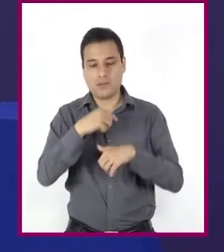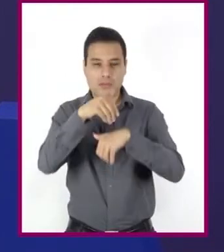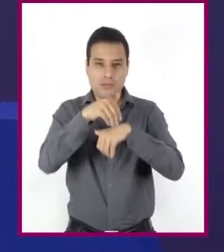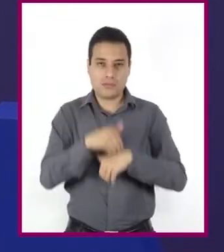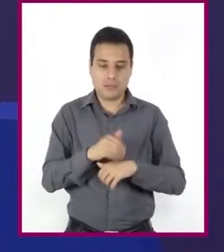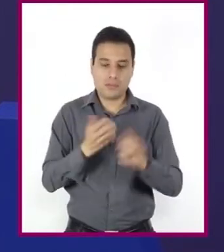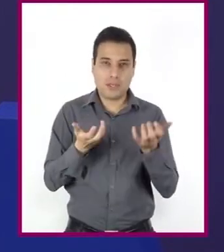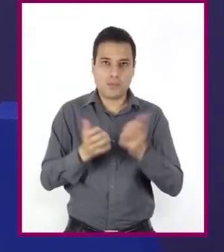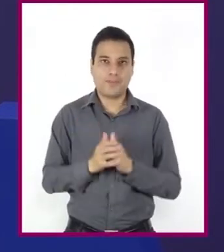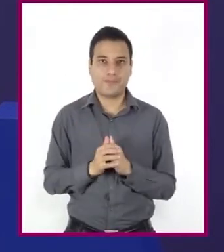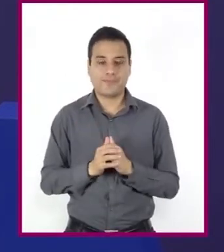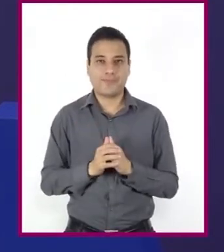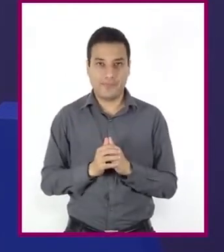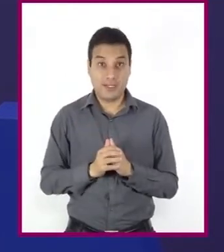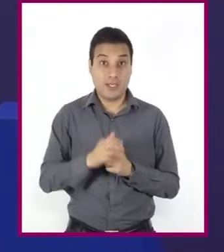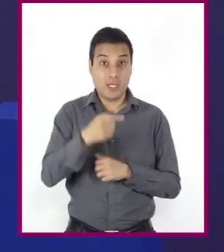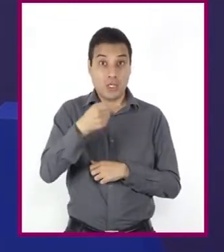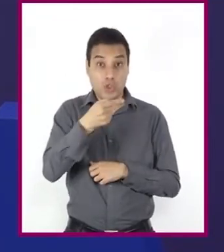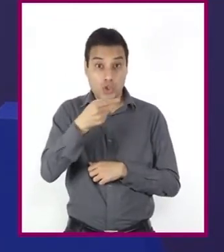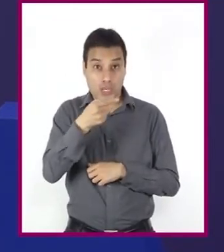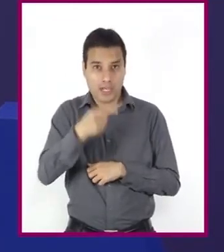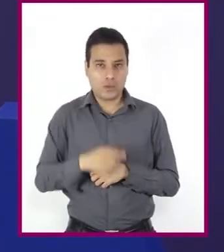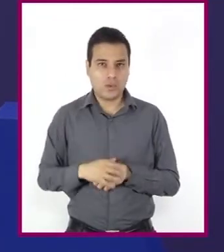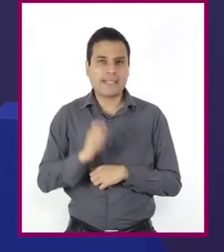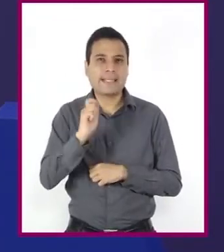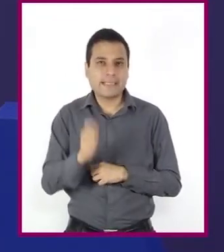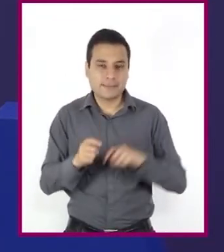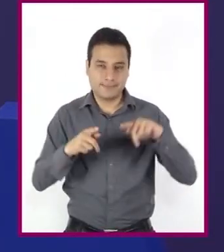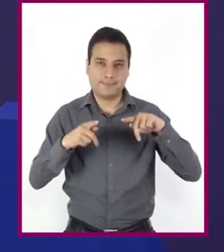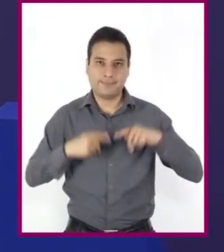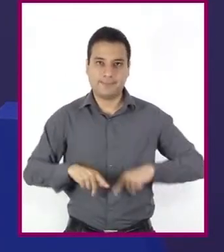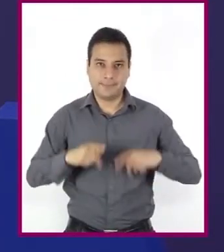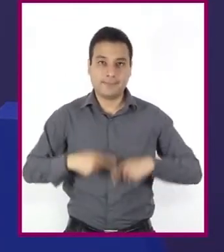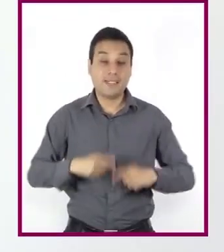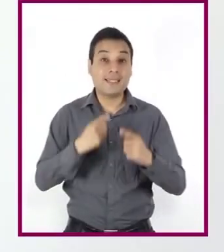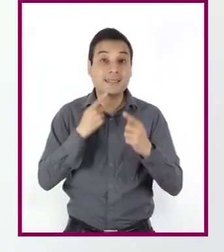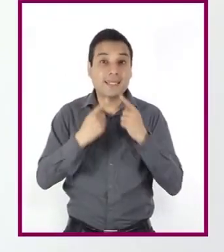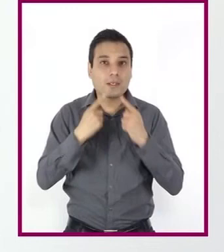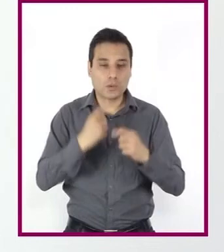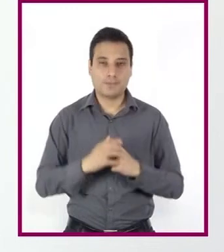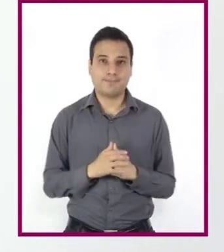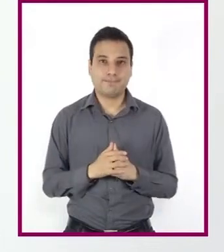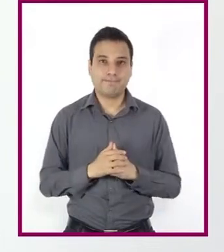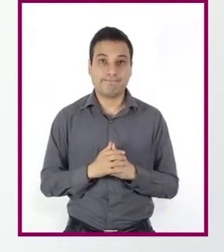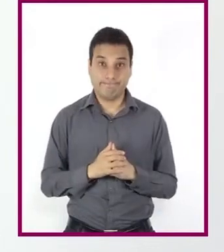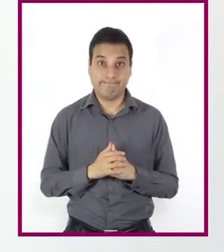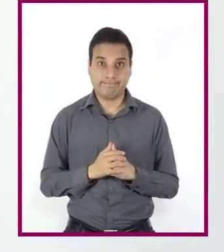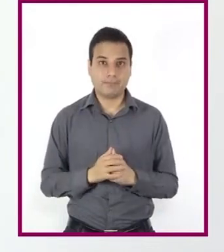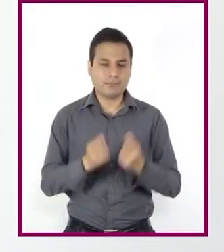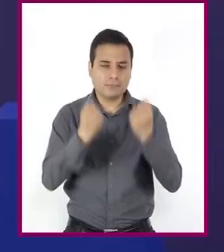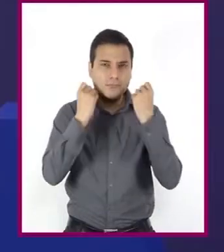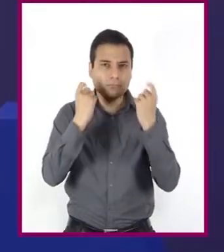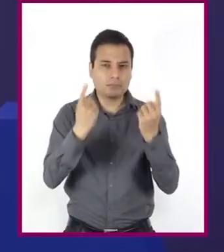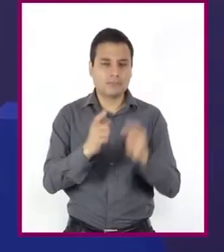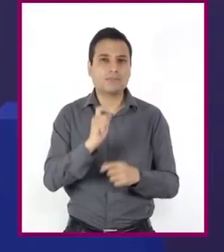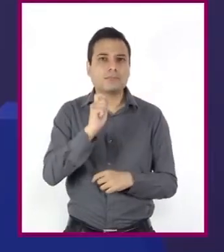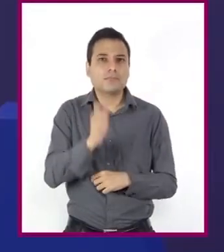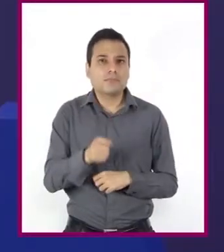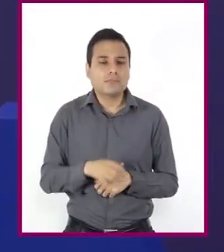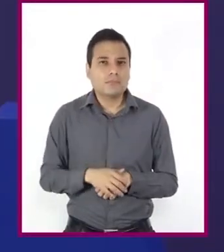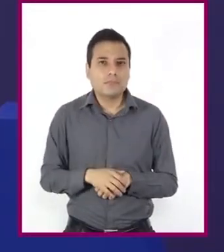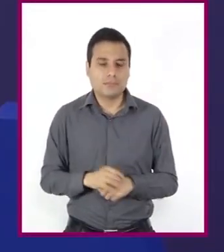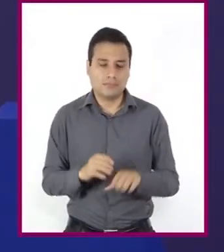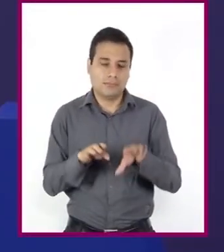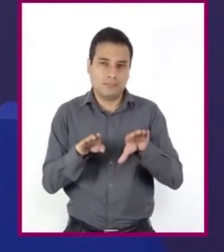y los dos puntos indican el diálogo de un personaje inicia, que los signos de exclamación pueden